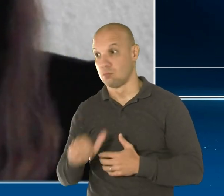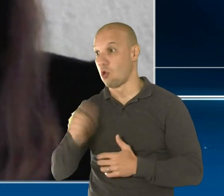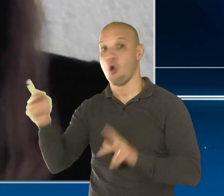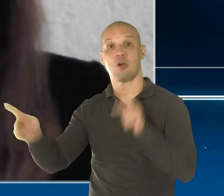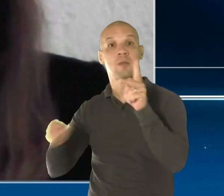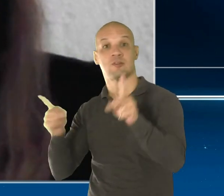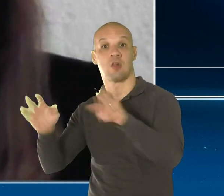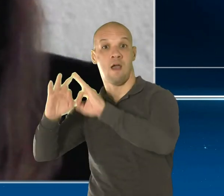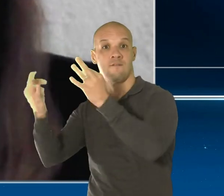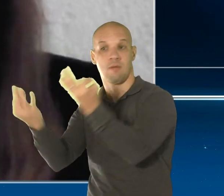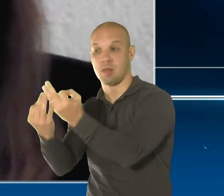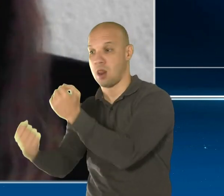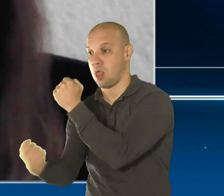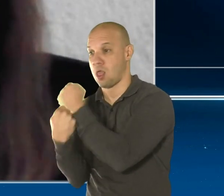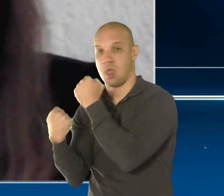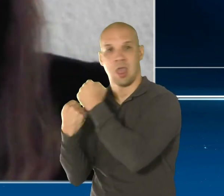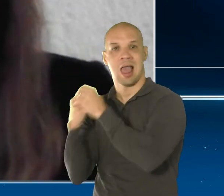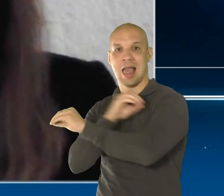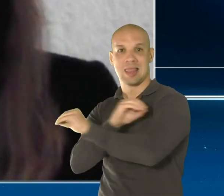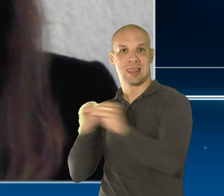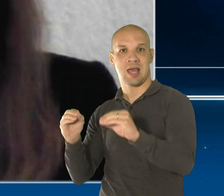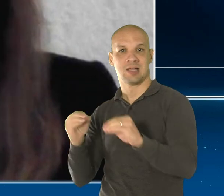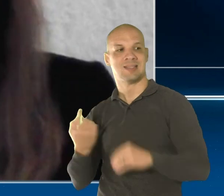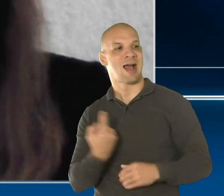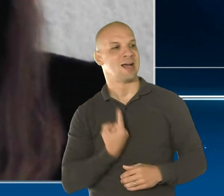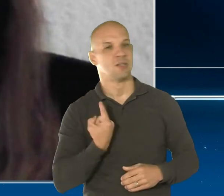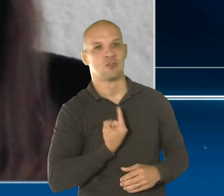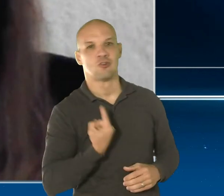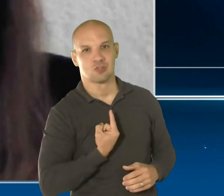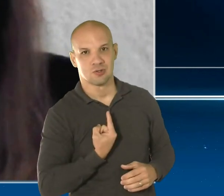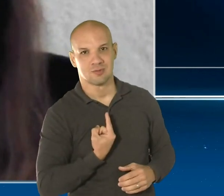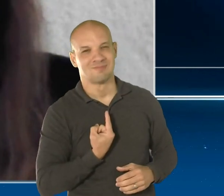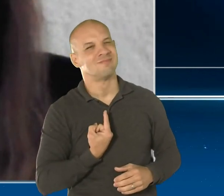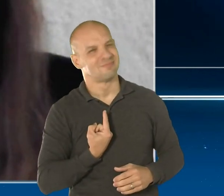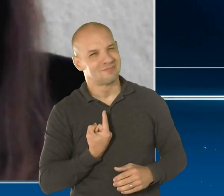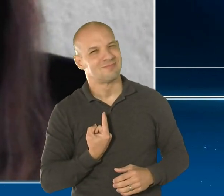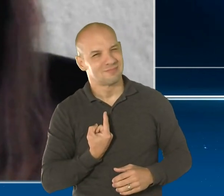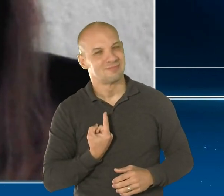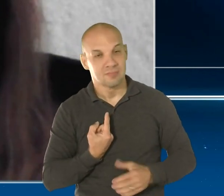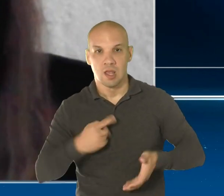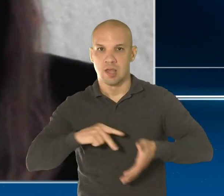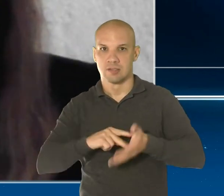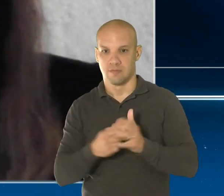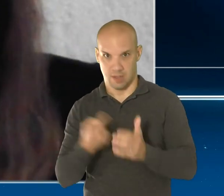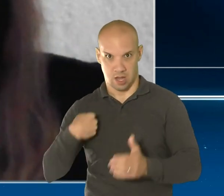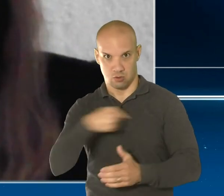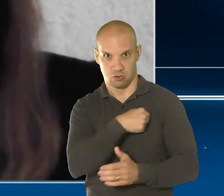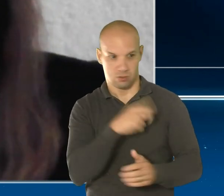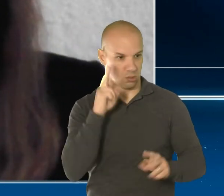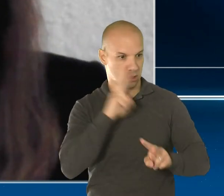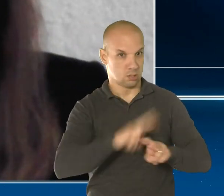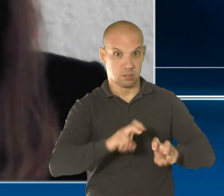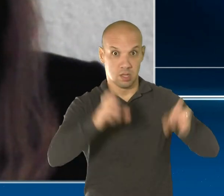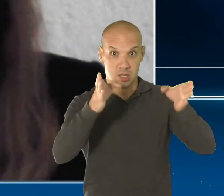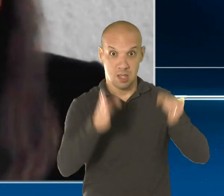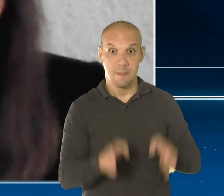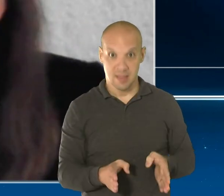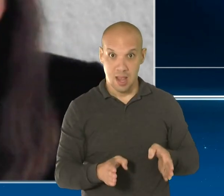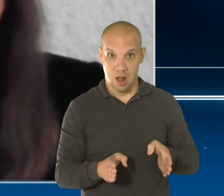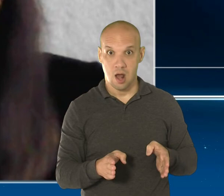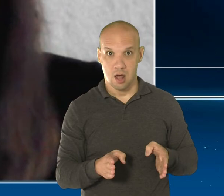de la familia puedan colaborar con ellos. Entonces sí ha habido un cambio, bueno, incluso para nosotros como investigadores, en esta